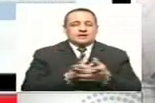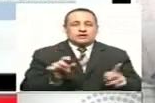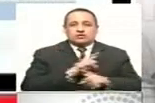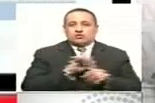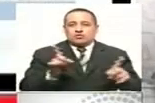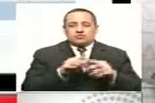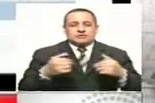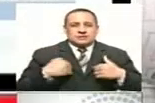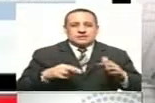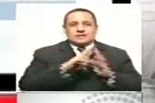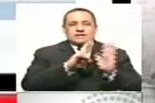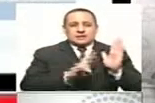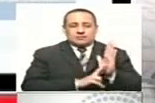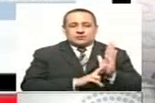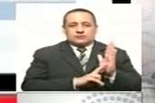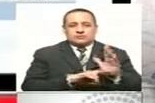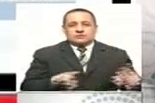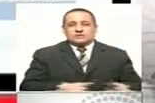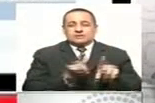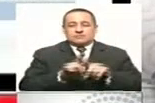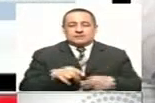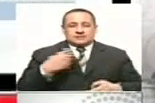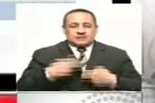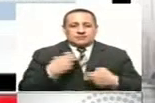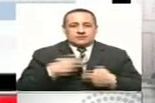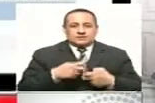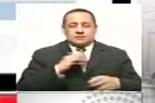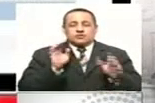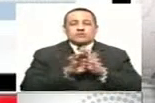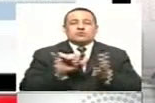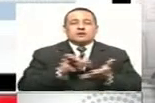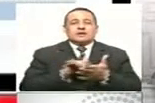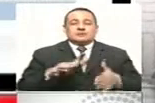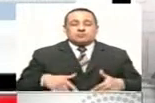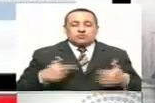el reglamento y eso dificulta en que se puedan